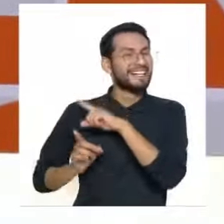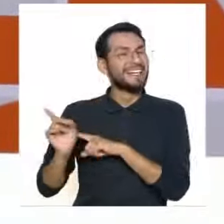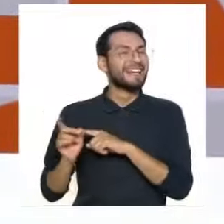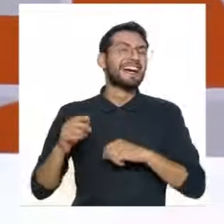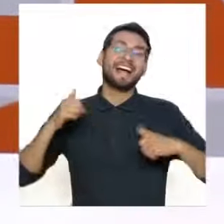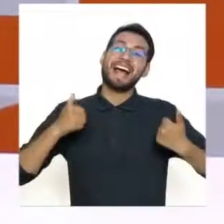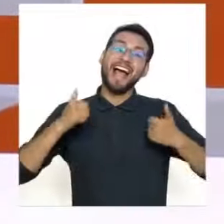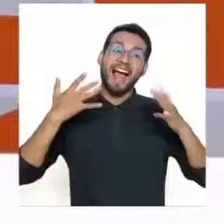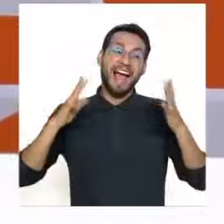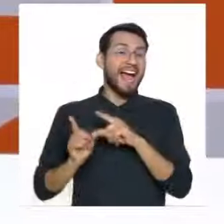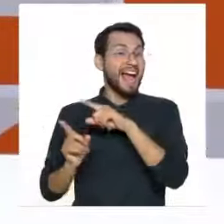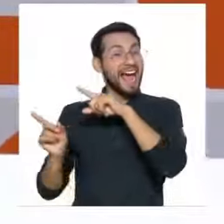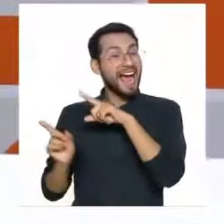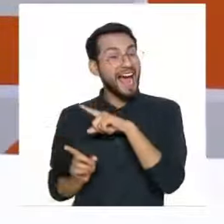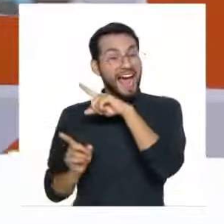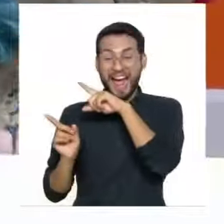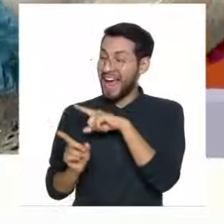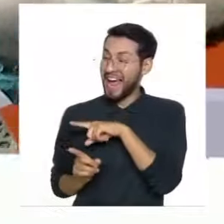eso